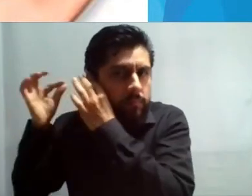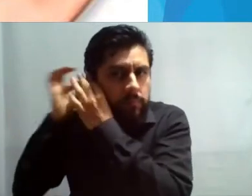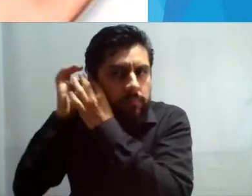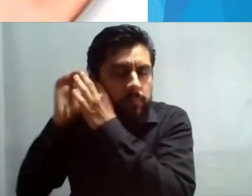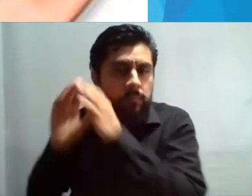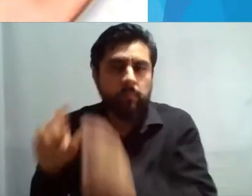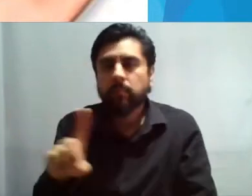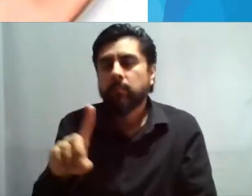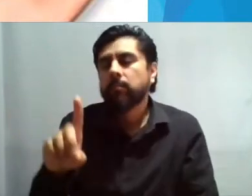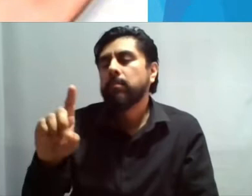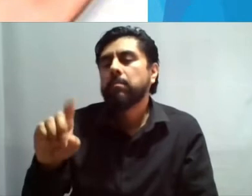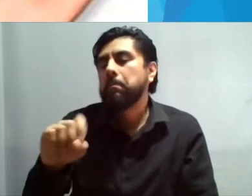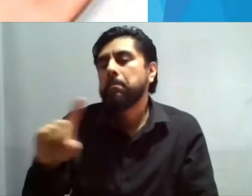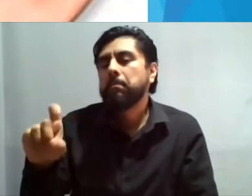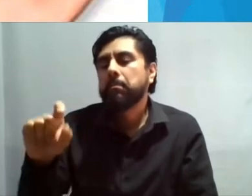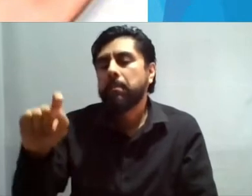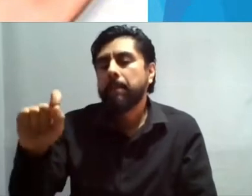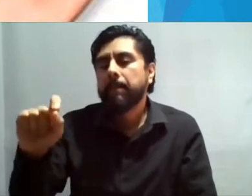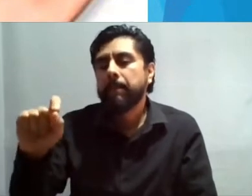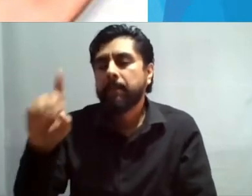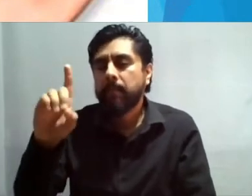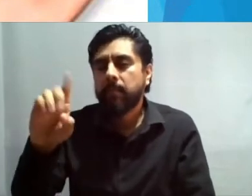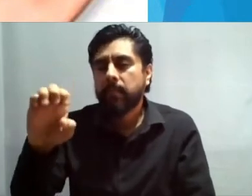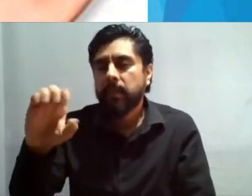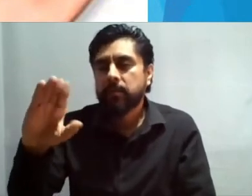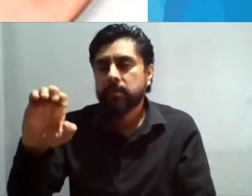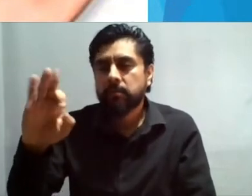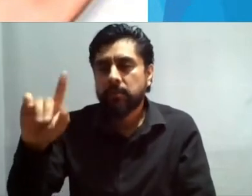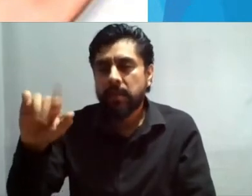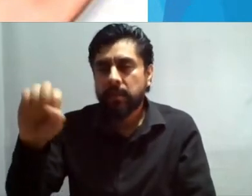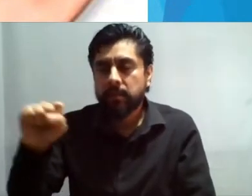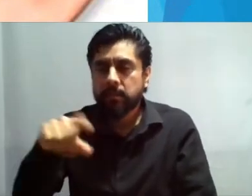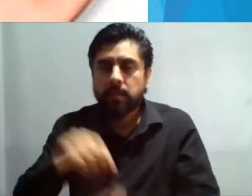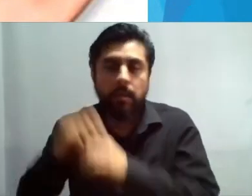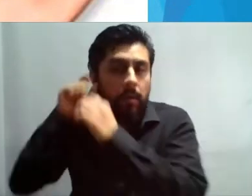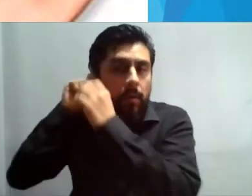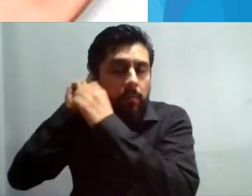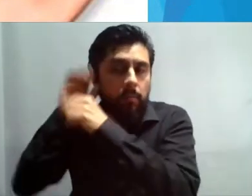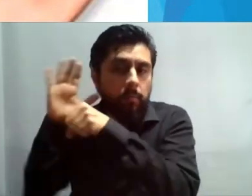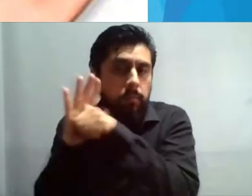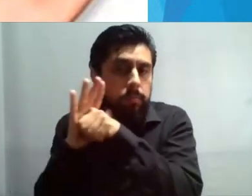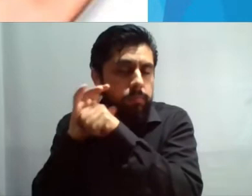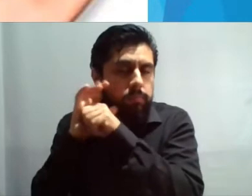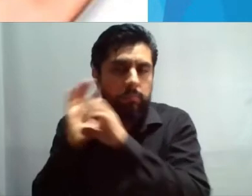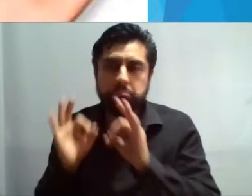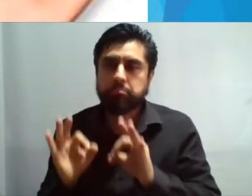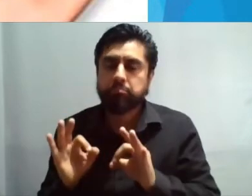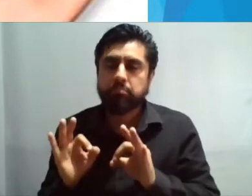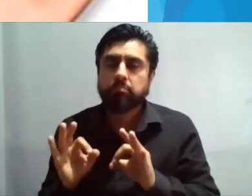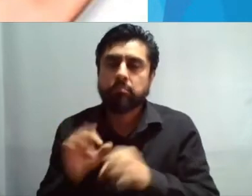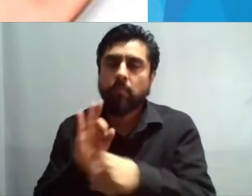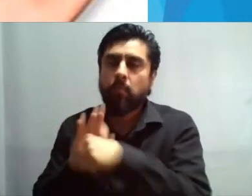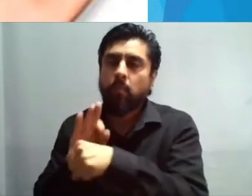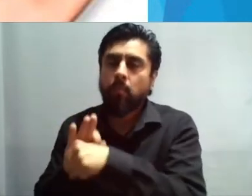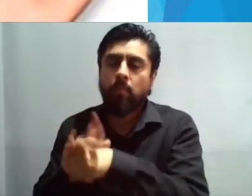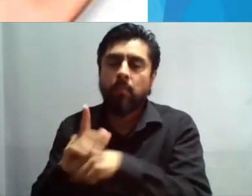decibeles, tapa, digamos que se hace un efecto de oclusión y no permite el paso del sonido. Y así la persona